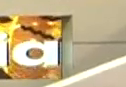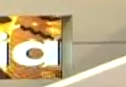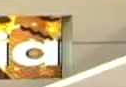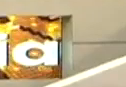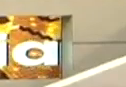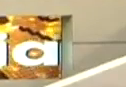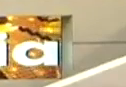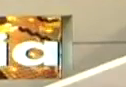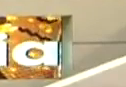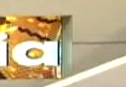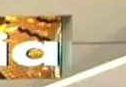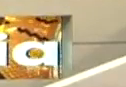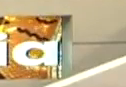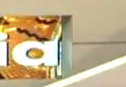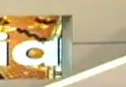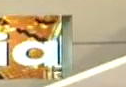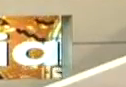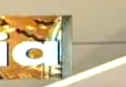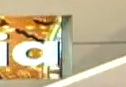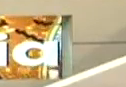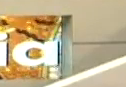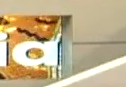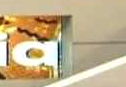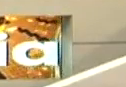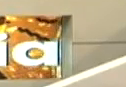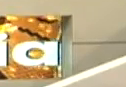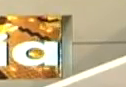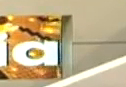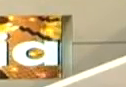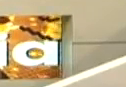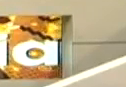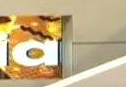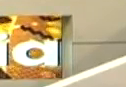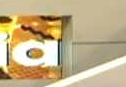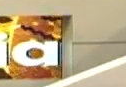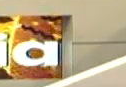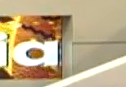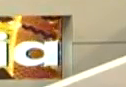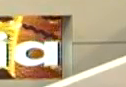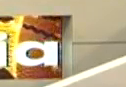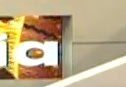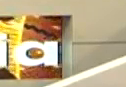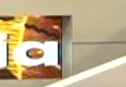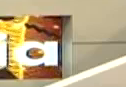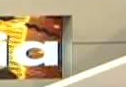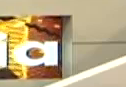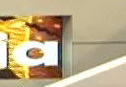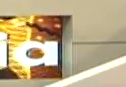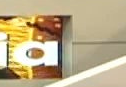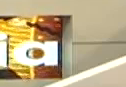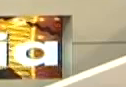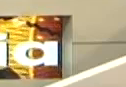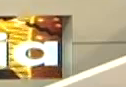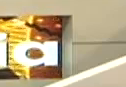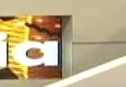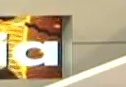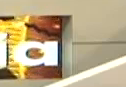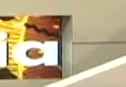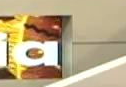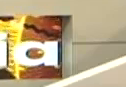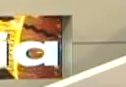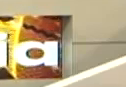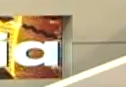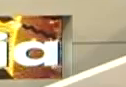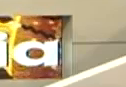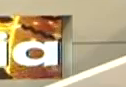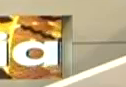presidente del partido socialista que más de 400.000 nombres han sido postulados en la jornada de este domingo de